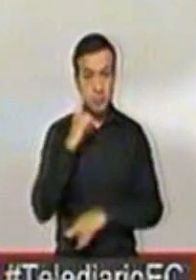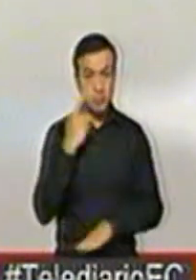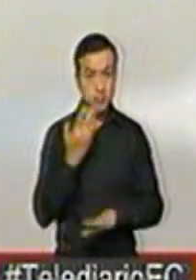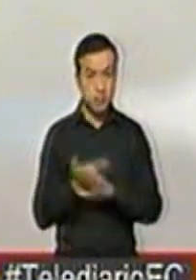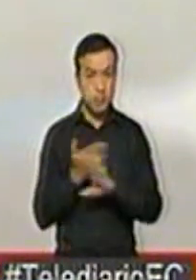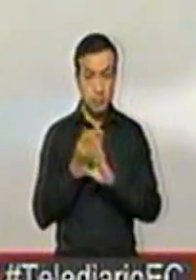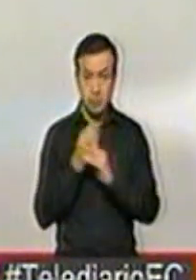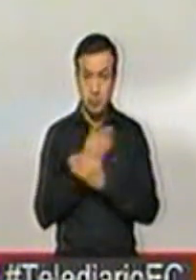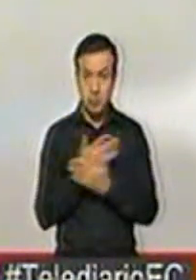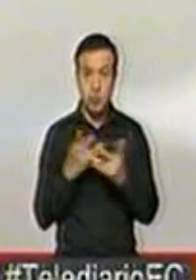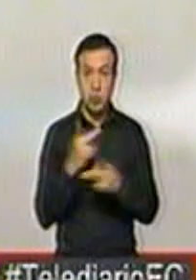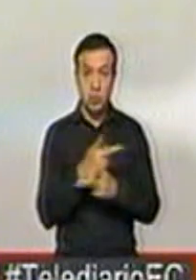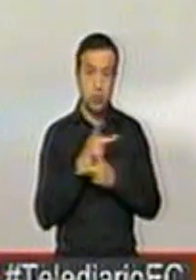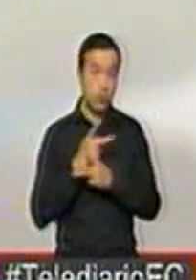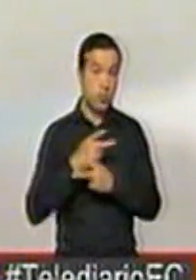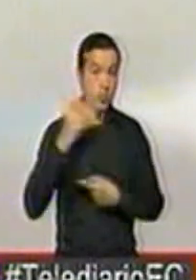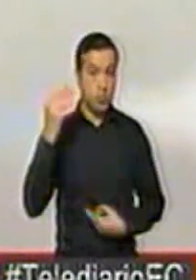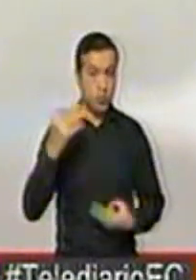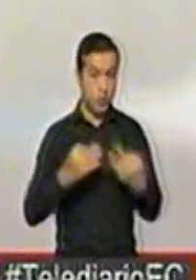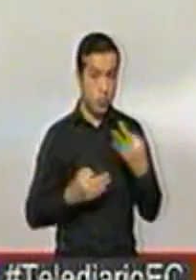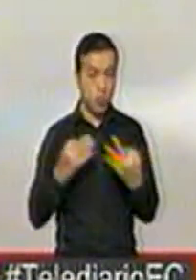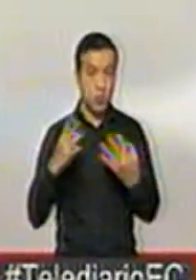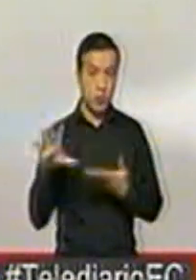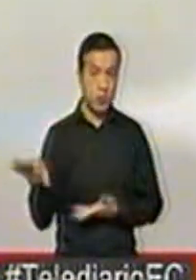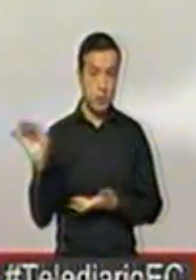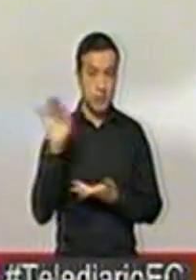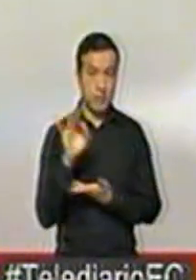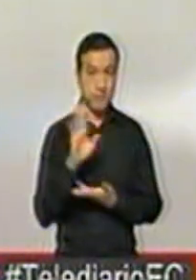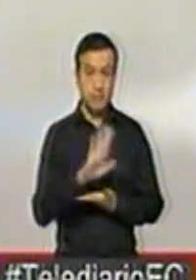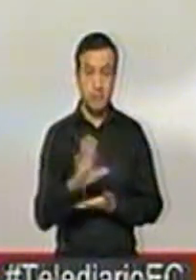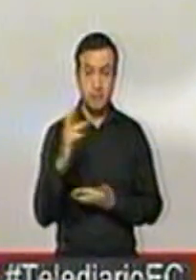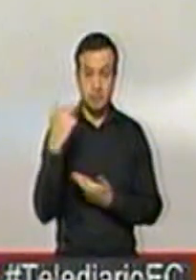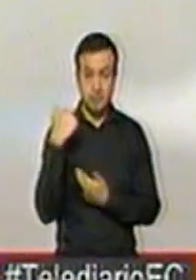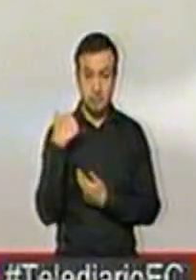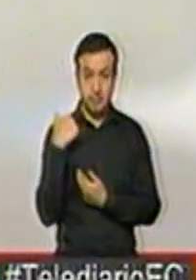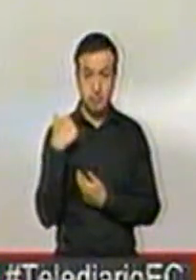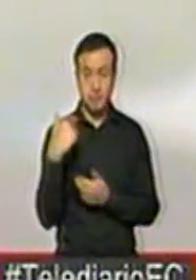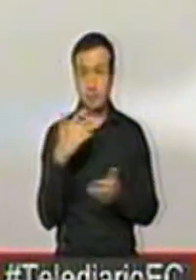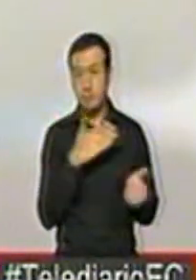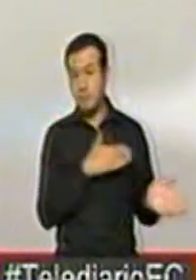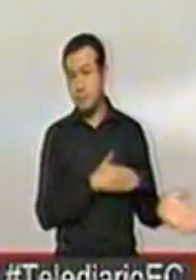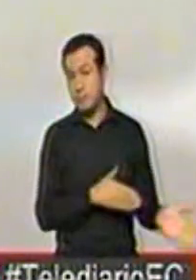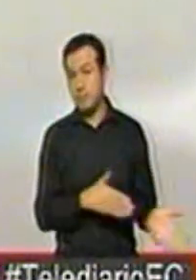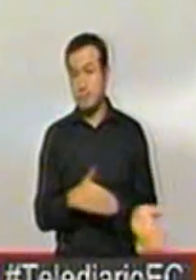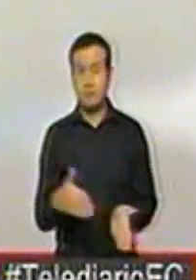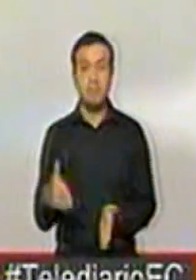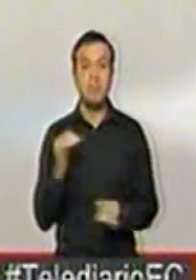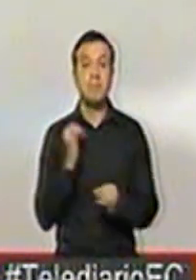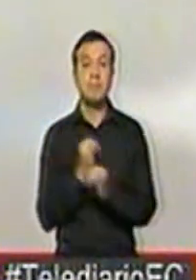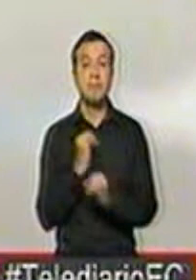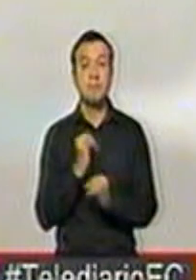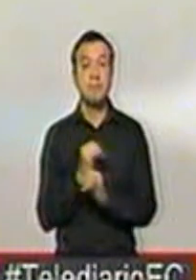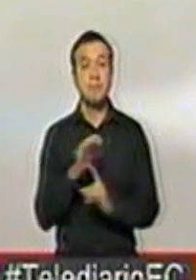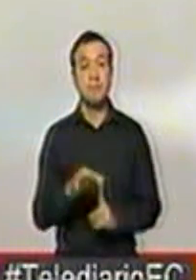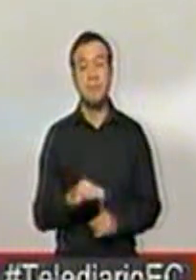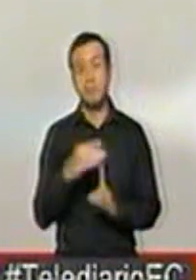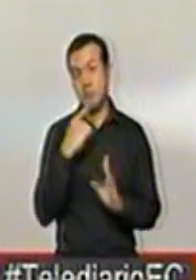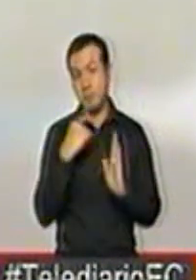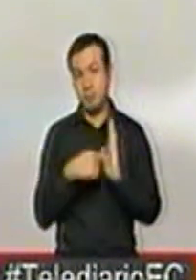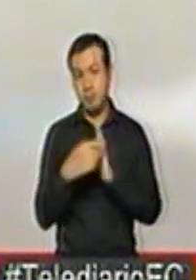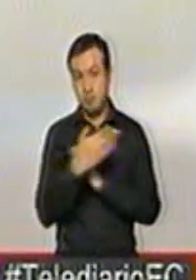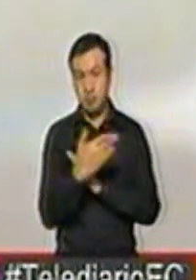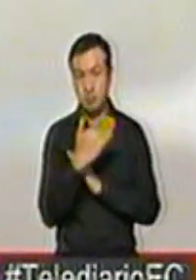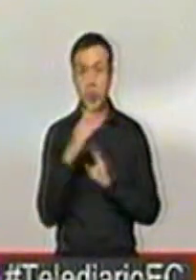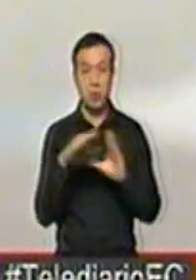que se el consejo de la judicatura ha delegado sus facultades atribuciones a órganos excepcionales tal cual el